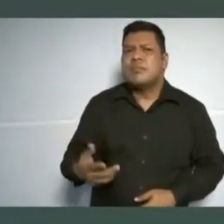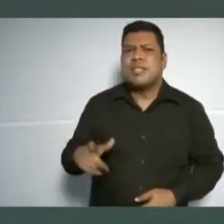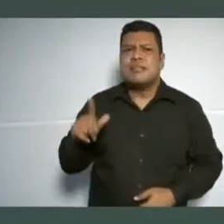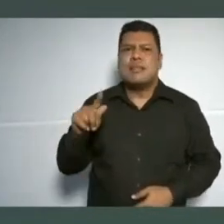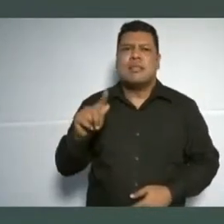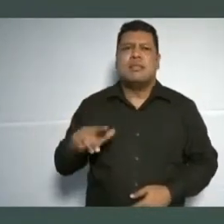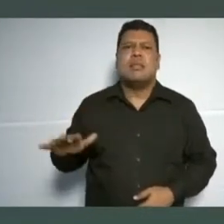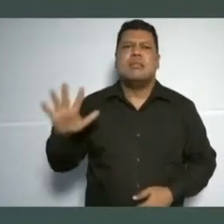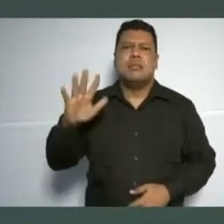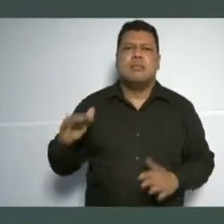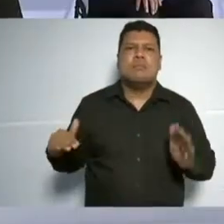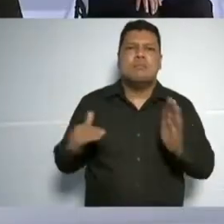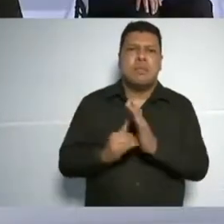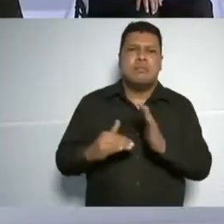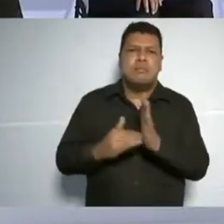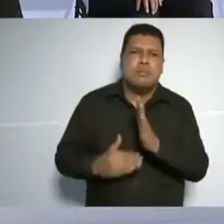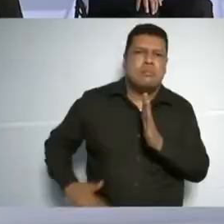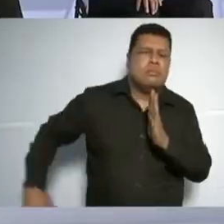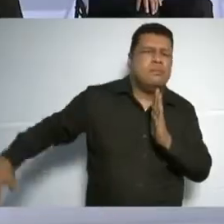75 mil millones.